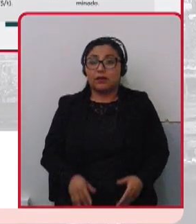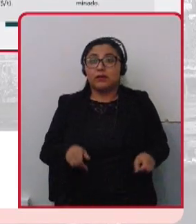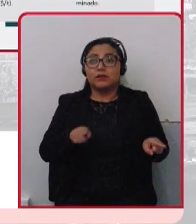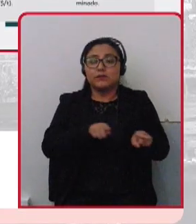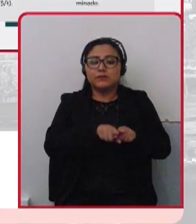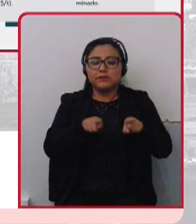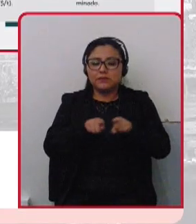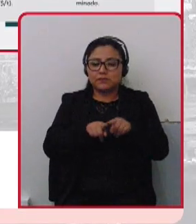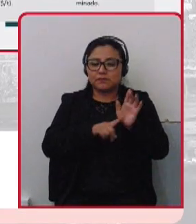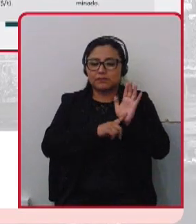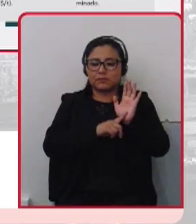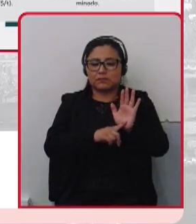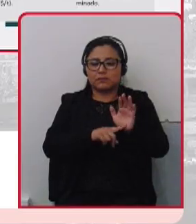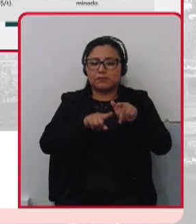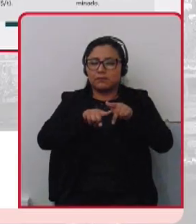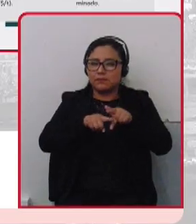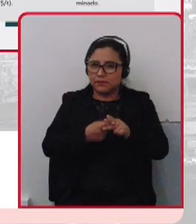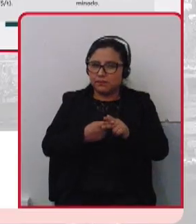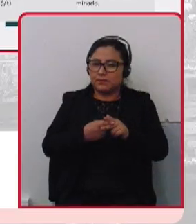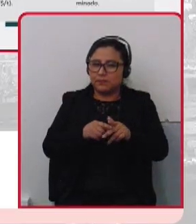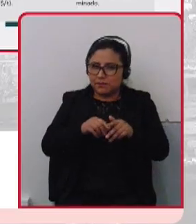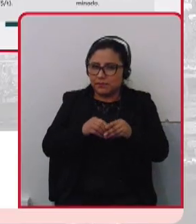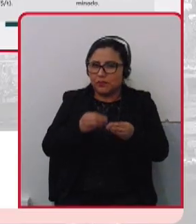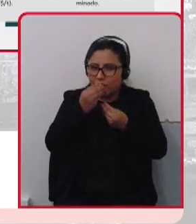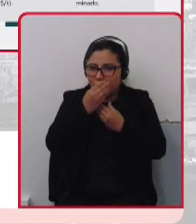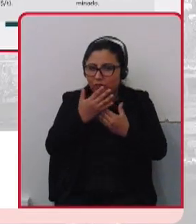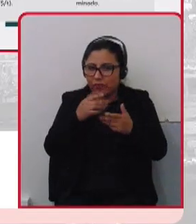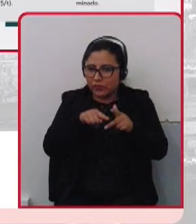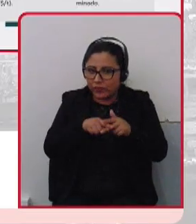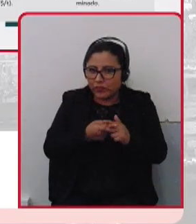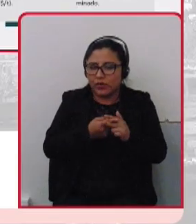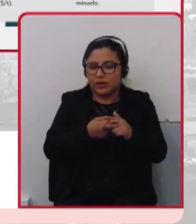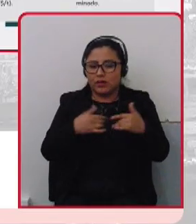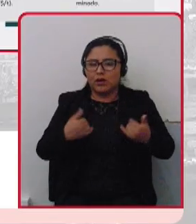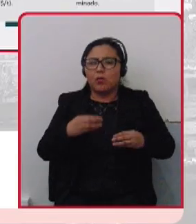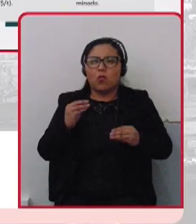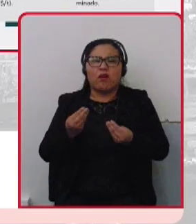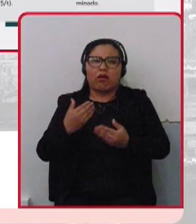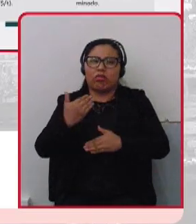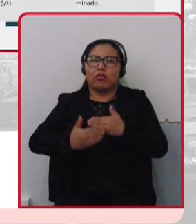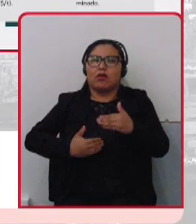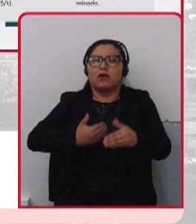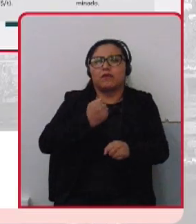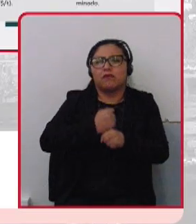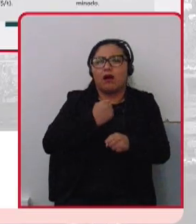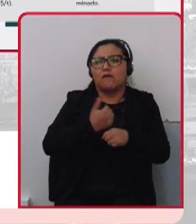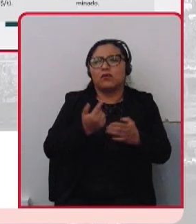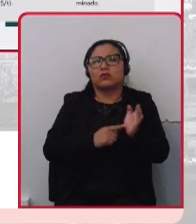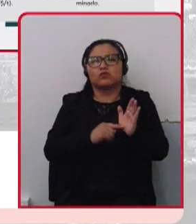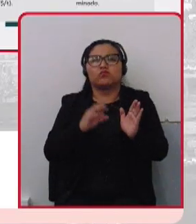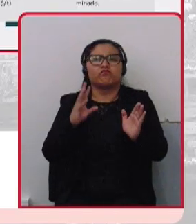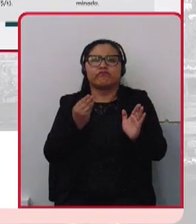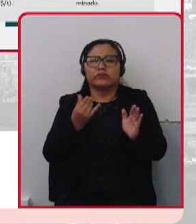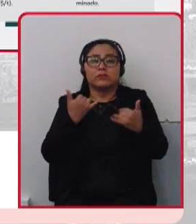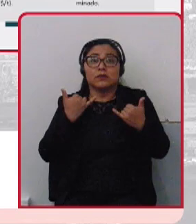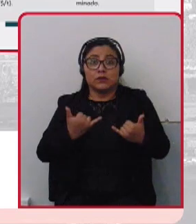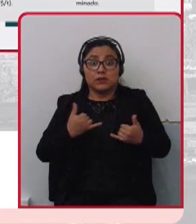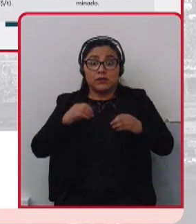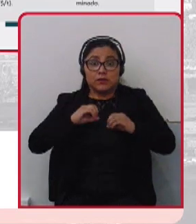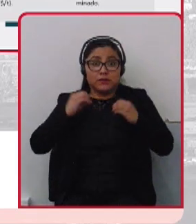Asimismo, partir a modo de introducción del por qué el desarrollo de este trabajo. ¿Okay? Hoy en día nuestra